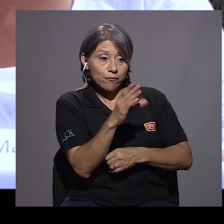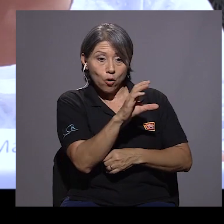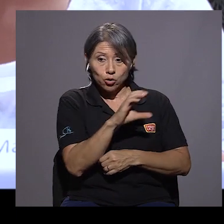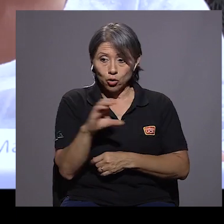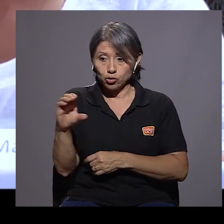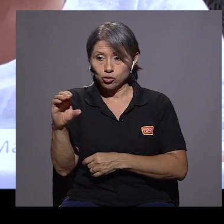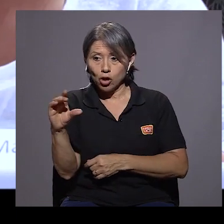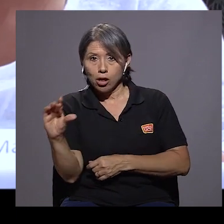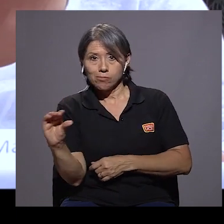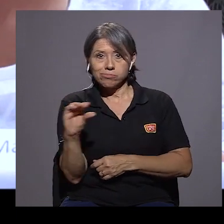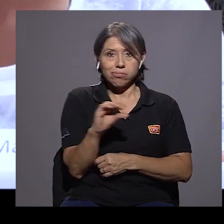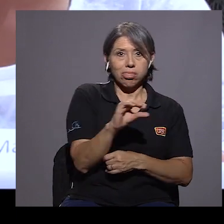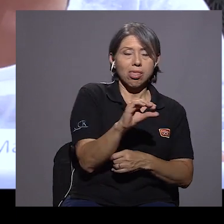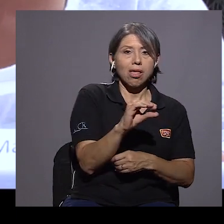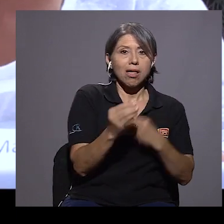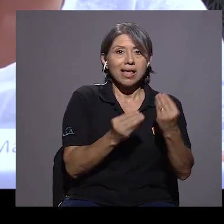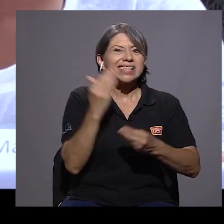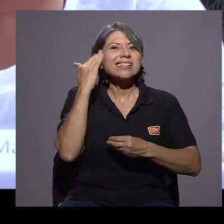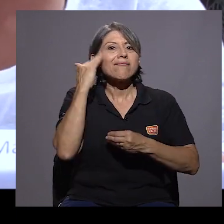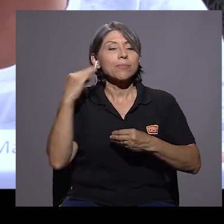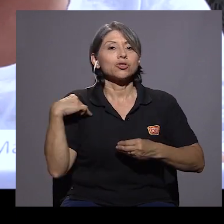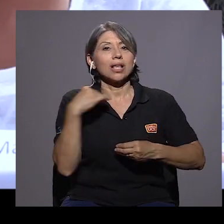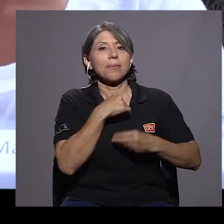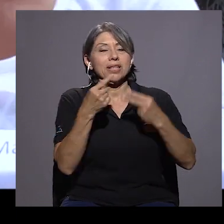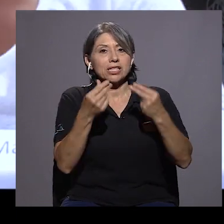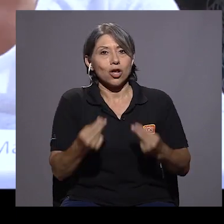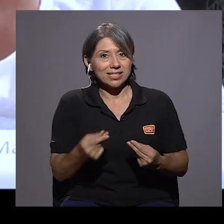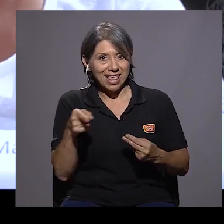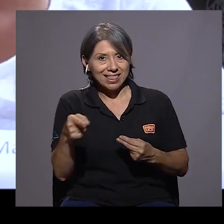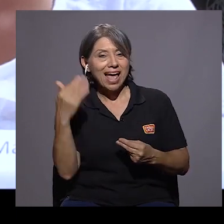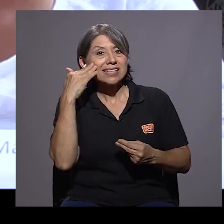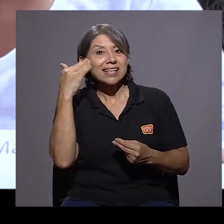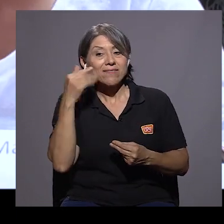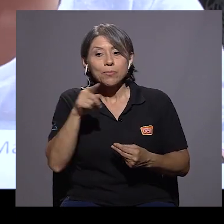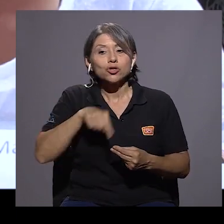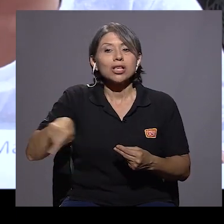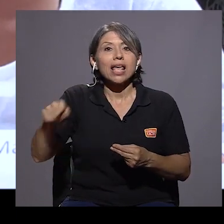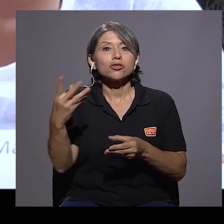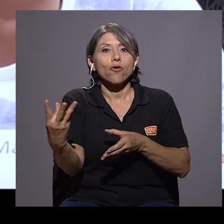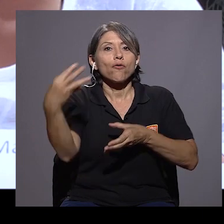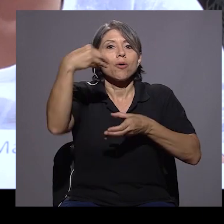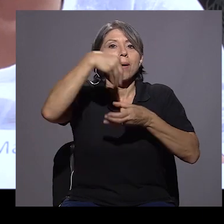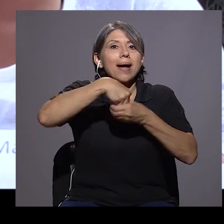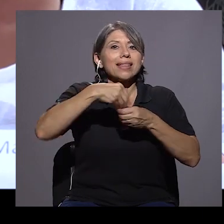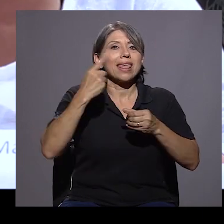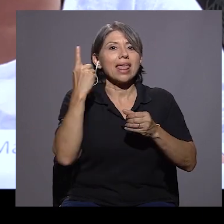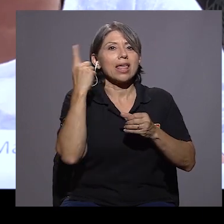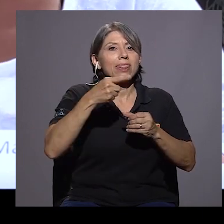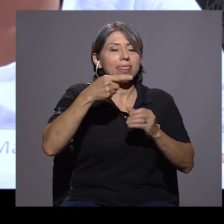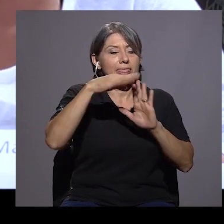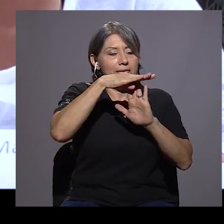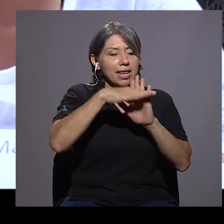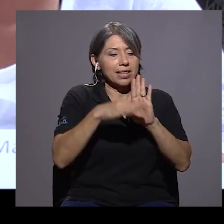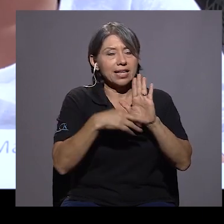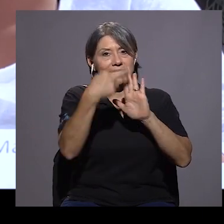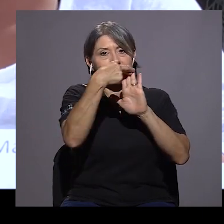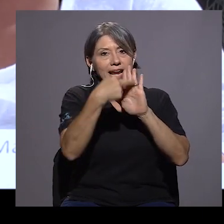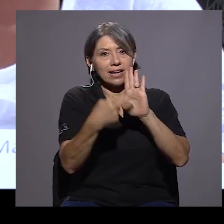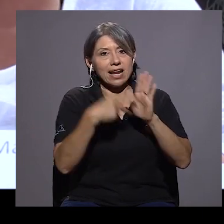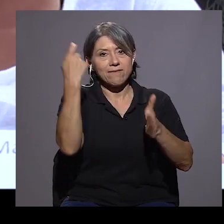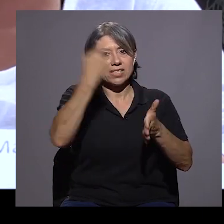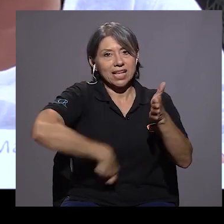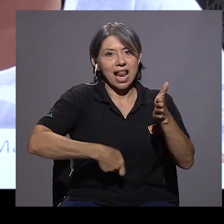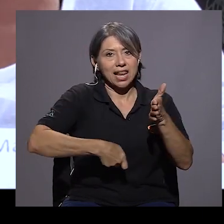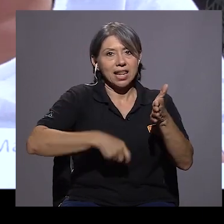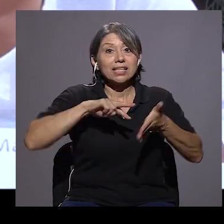del redireccionamiento de estos fondos, sabemos que por parte de Hacienda, sabemos que forman parte de las directrices de la regla fiscal,